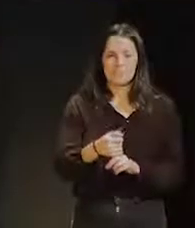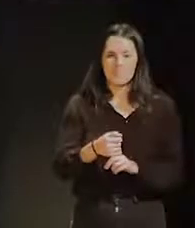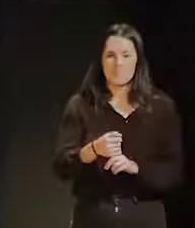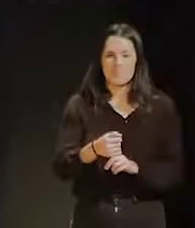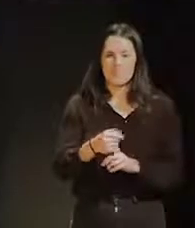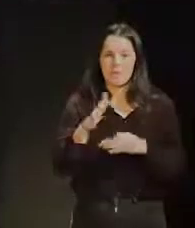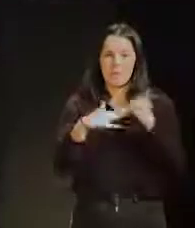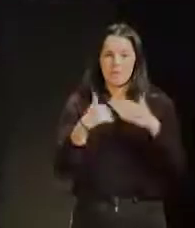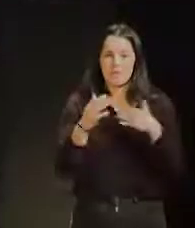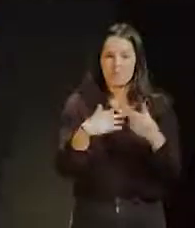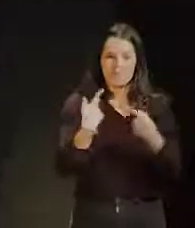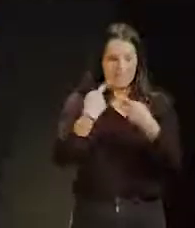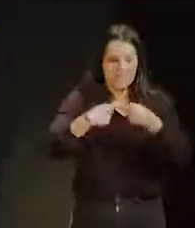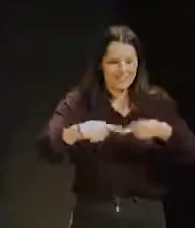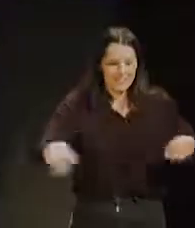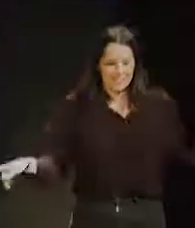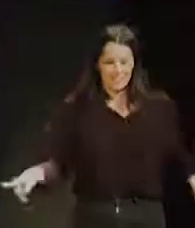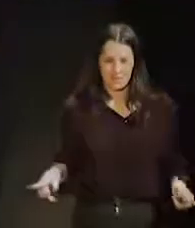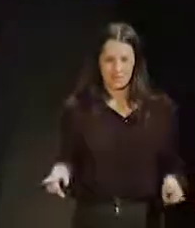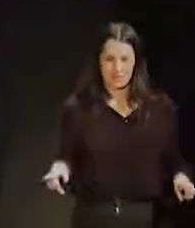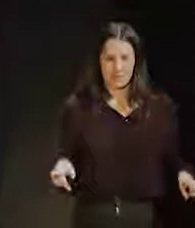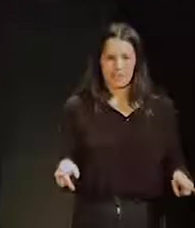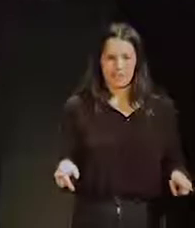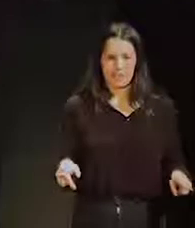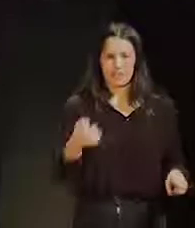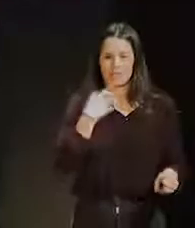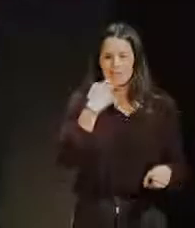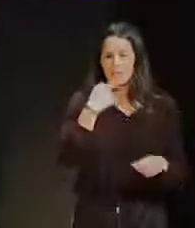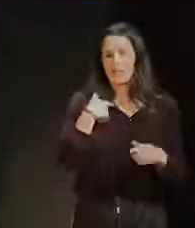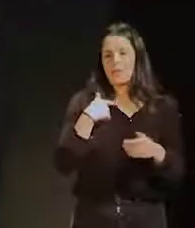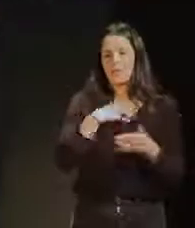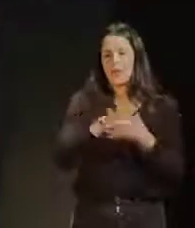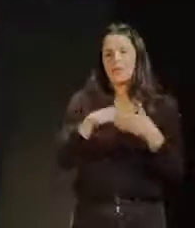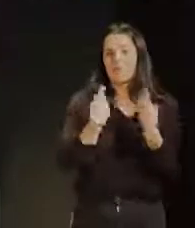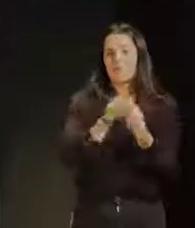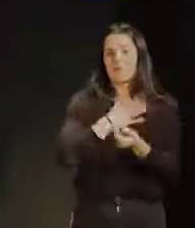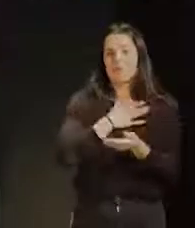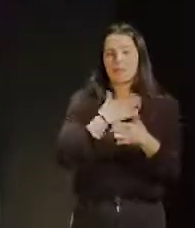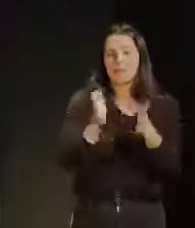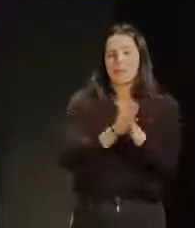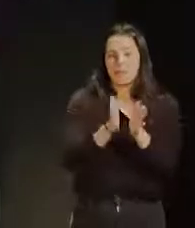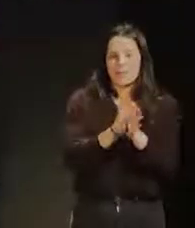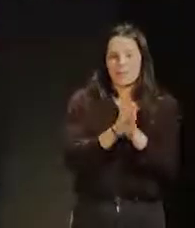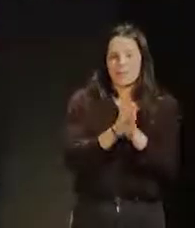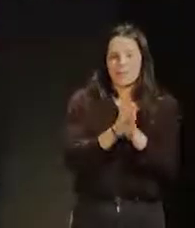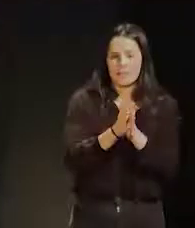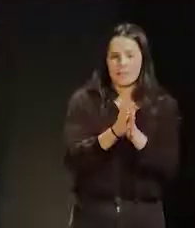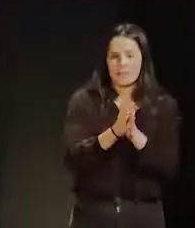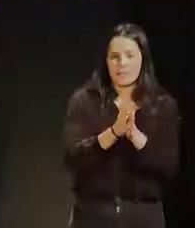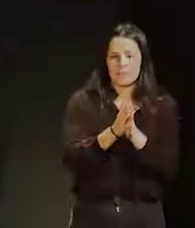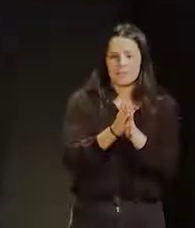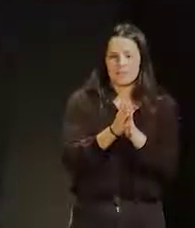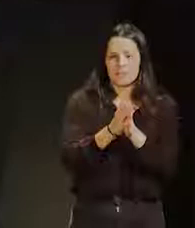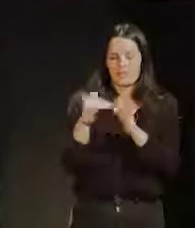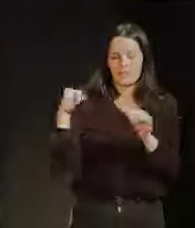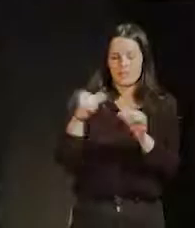differente dalla calle dei miei colleghi. Il mio percorso fu come un percorso che per tutto il